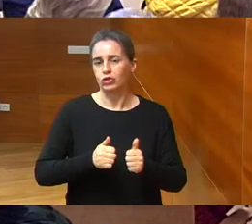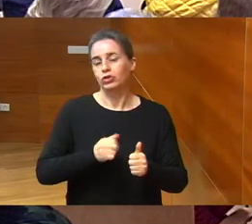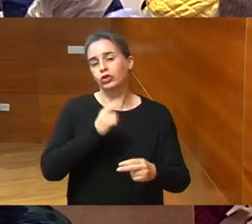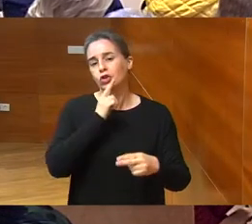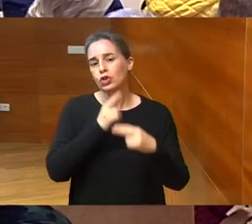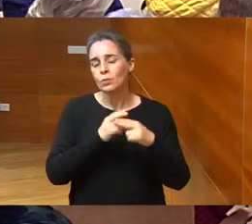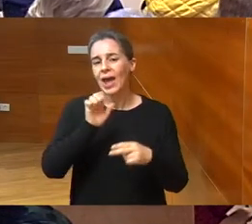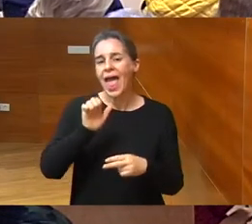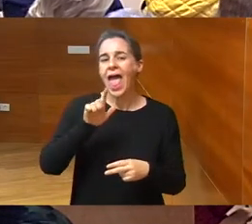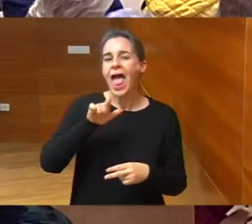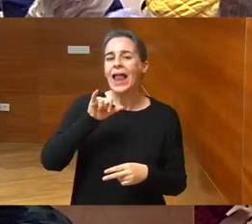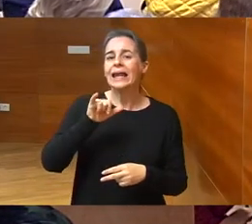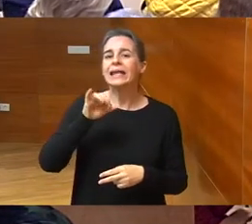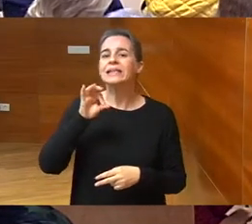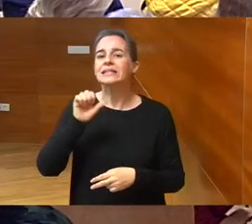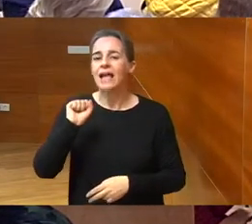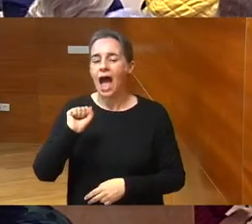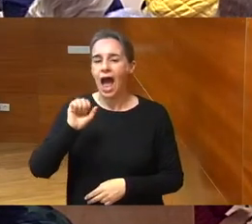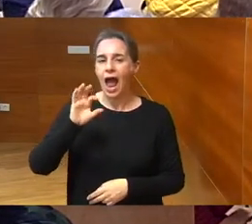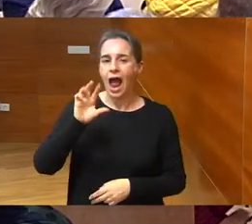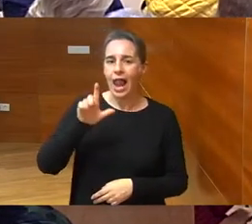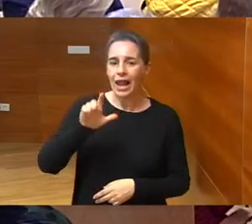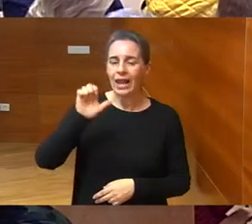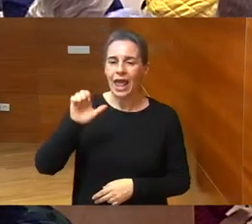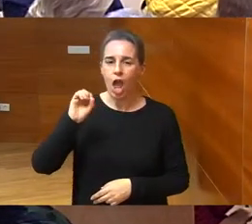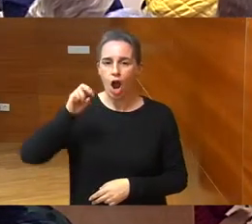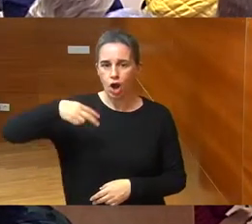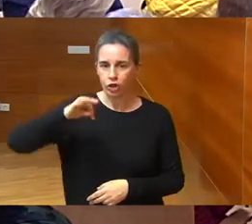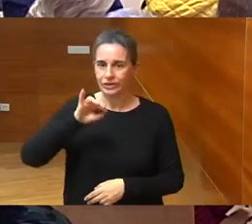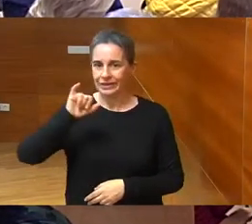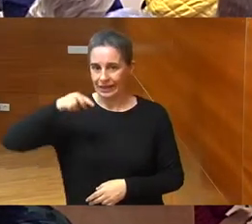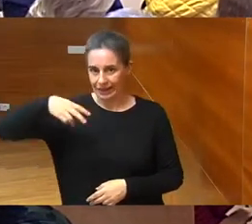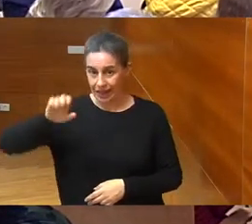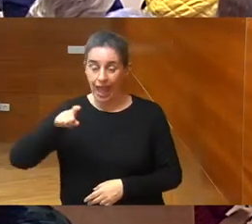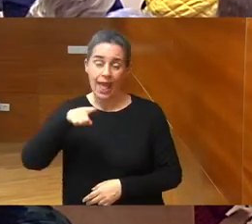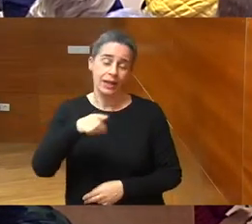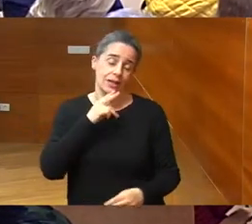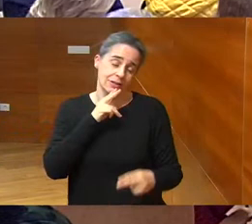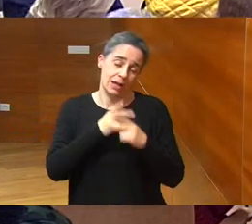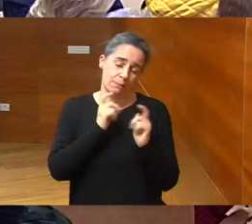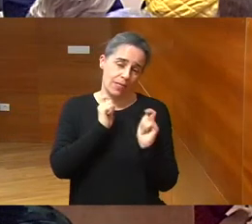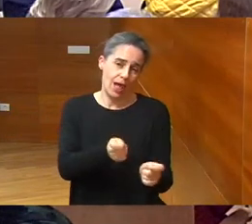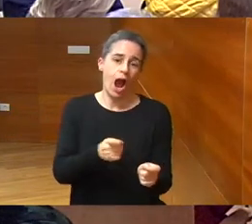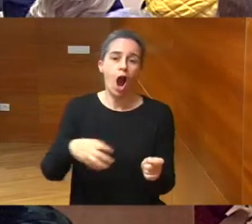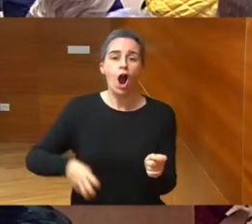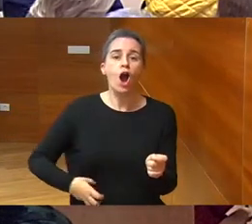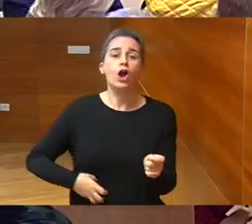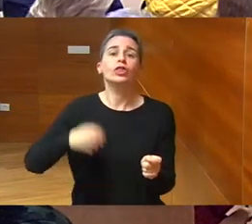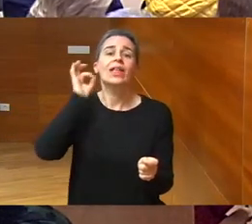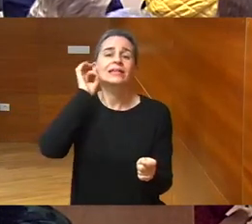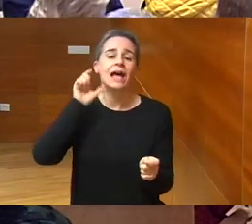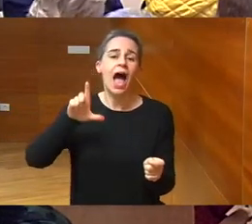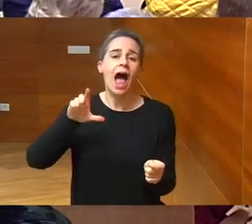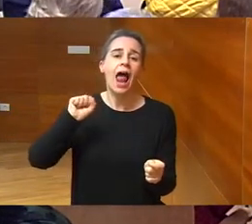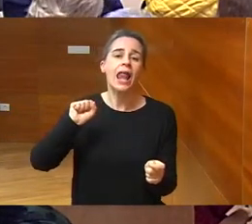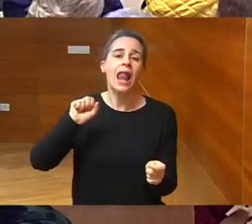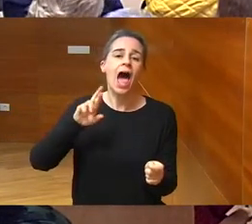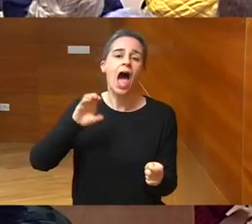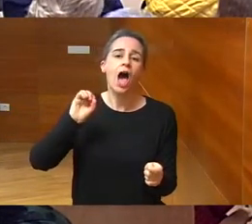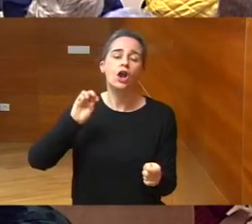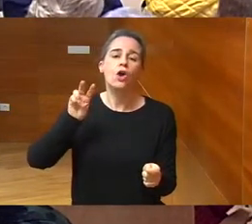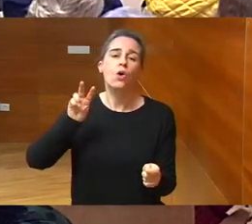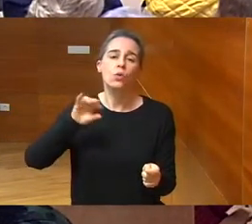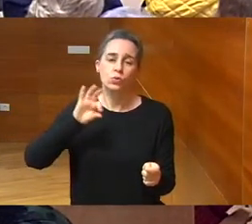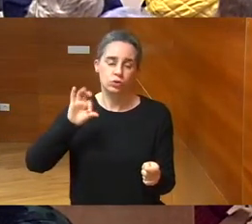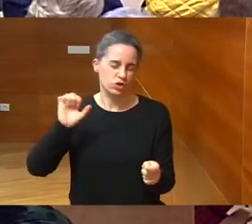León tienederos decían llamaban ya Condesa del aros eso fue por un error una prensa y tal